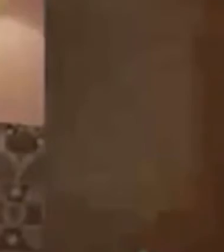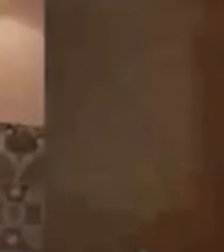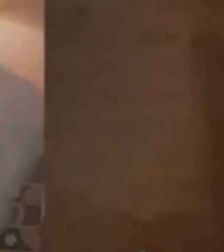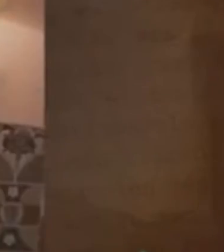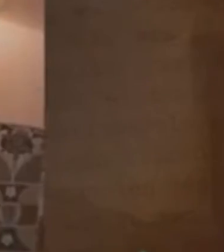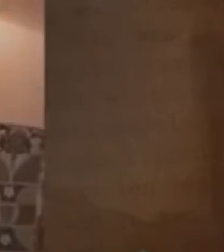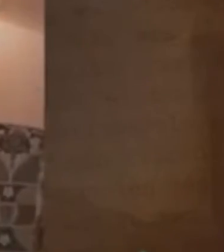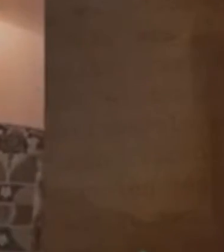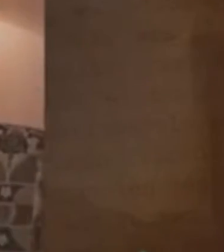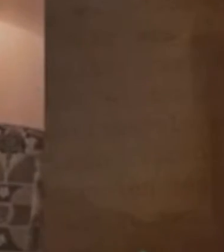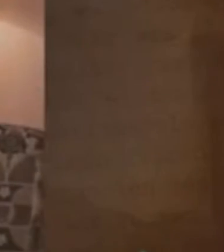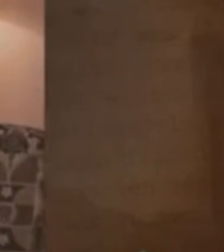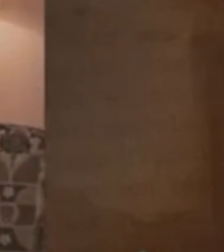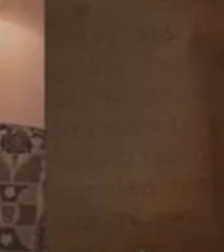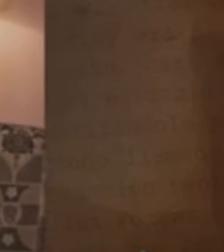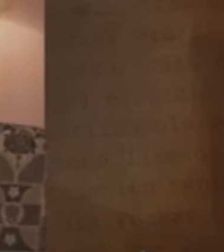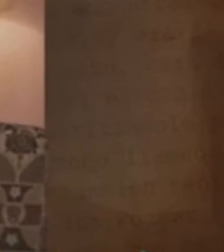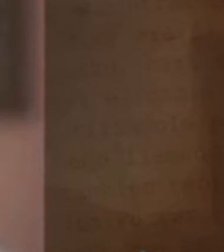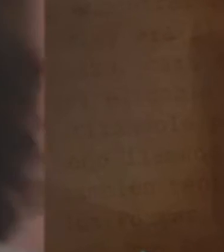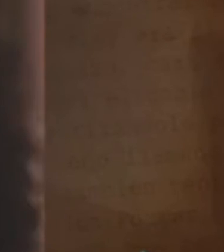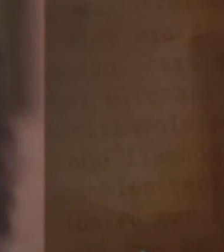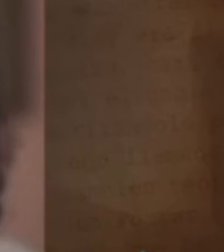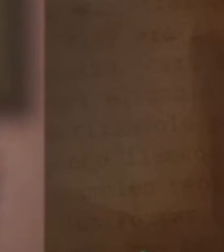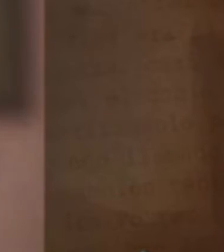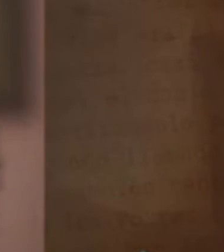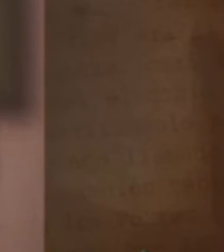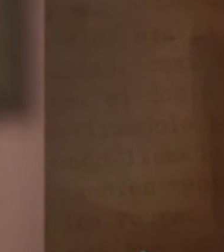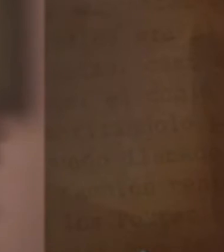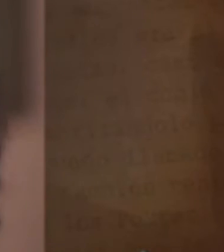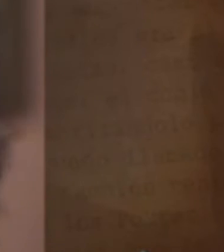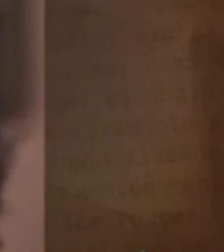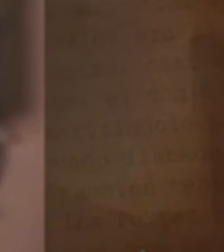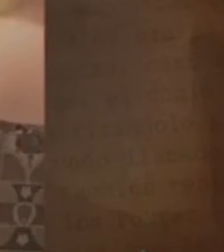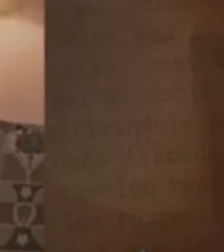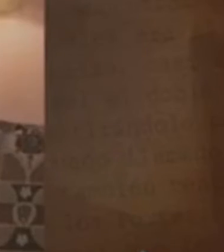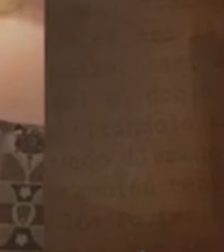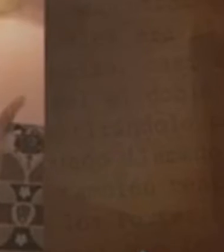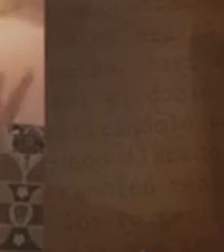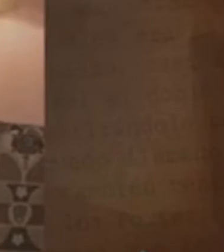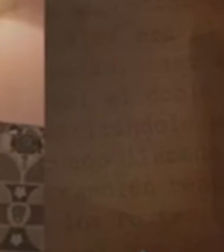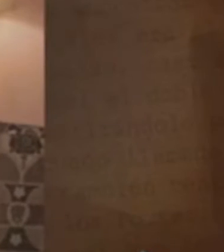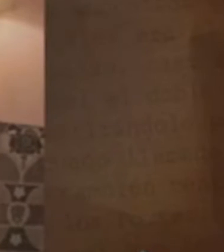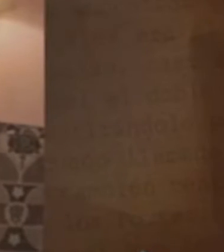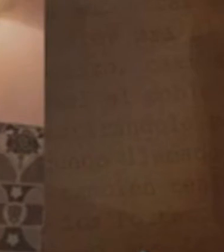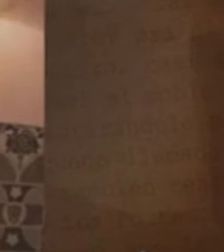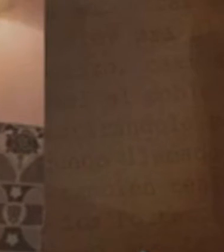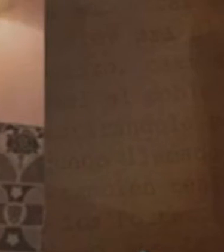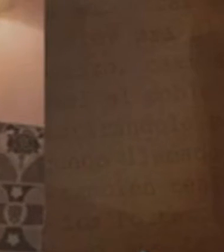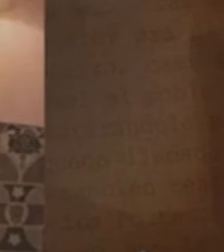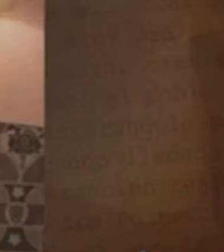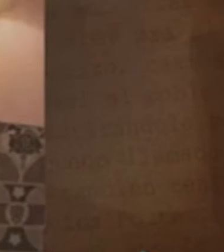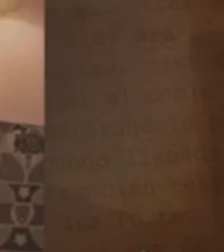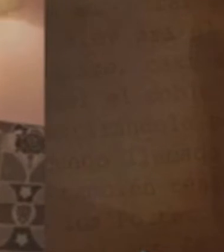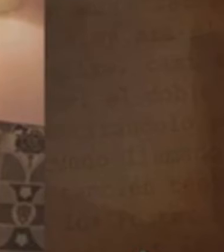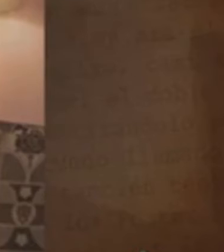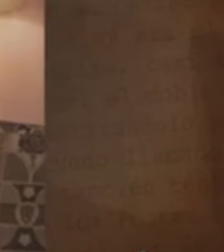Canal IP está acá. Canal IP está en la tele, somos las 7.4 de la TDT. Y Canal IP está en TV Perú con nuestros